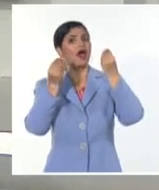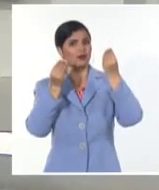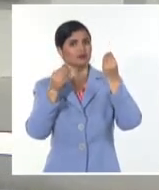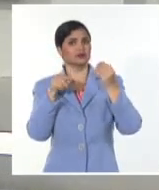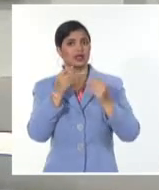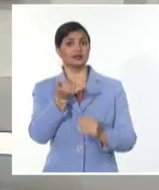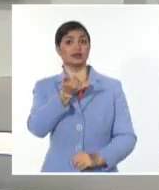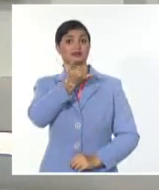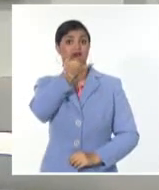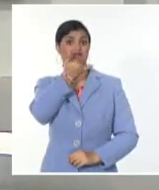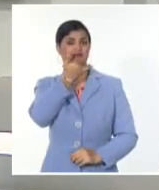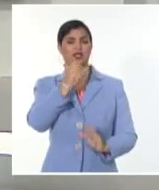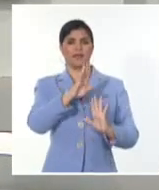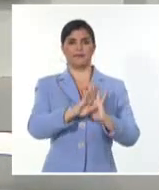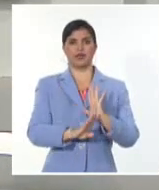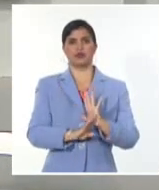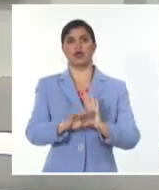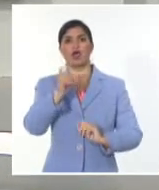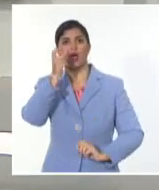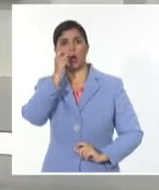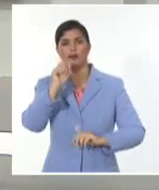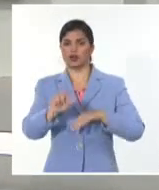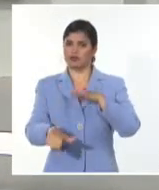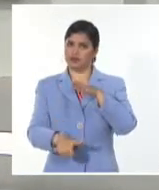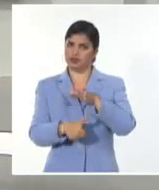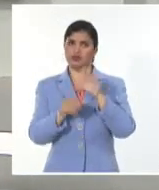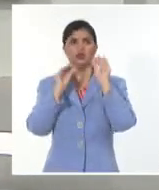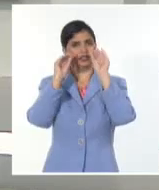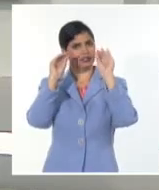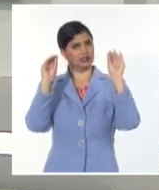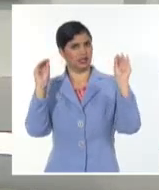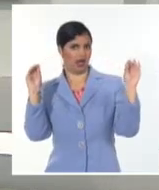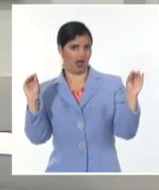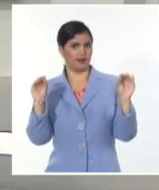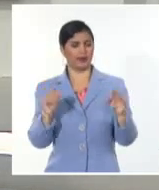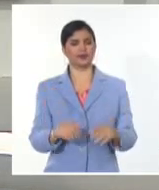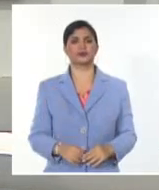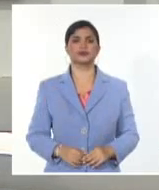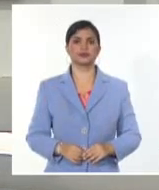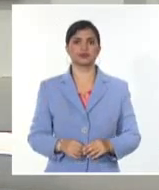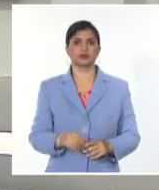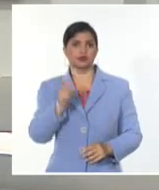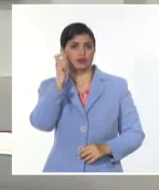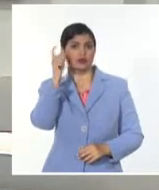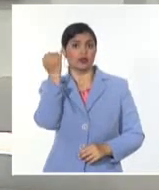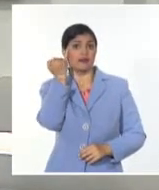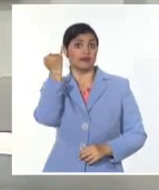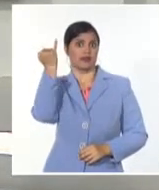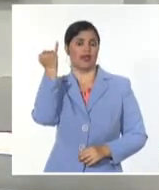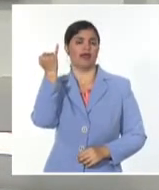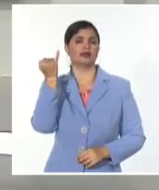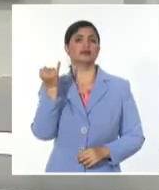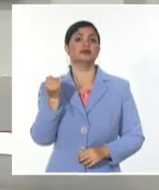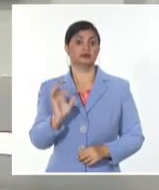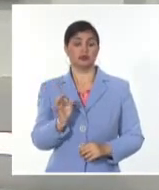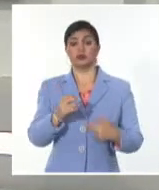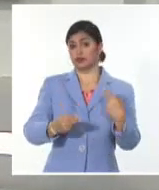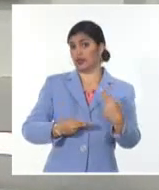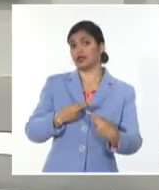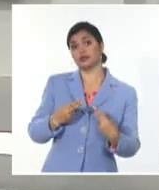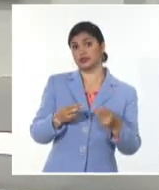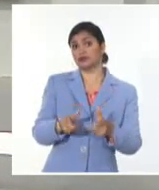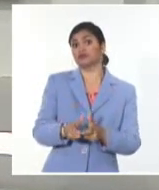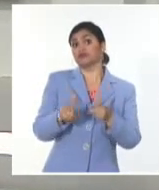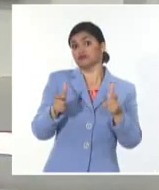Petro y seguramente habrá llamados a contar. El alcance de la iniciativa tiene, por supuesto, mucho más peso simbólico y político